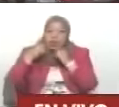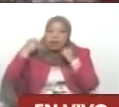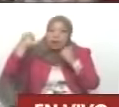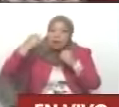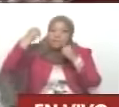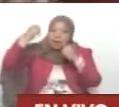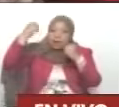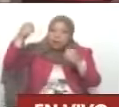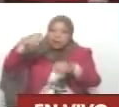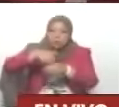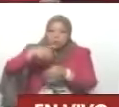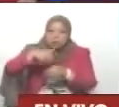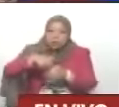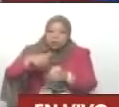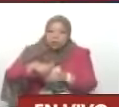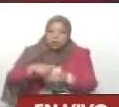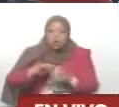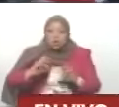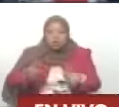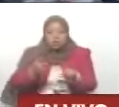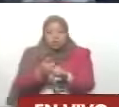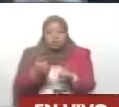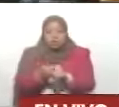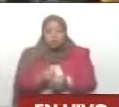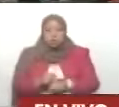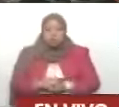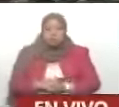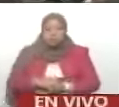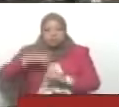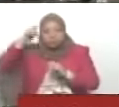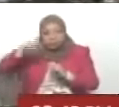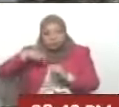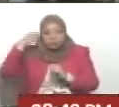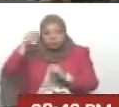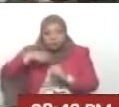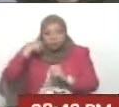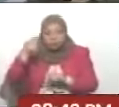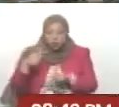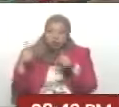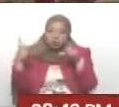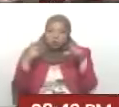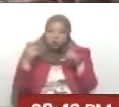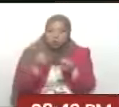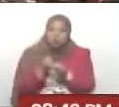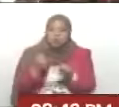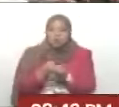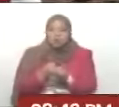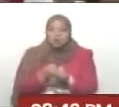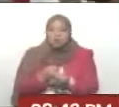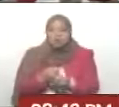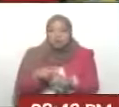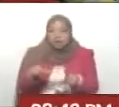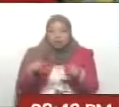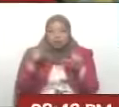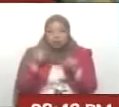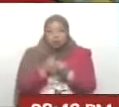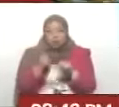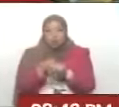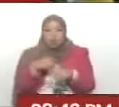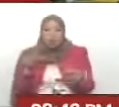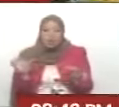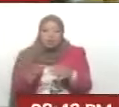bueno, ahí arranca, pues. Los videos, las fotos que la gente se toma en